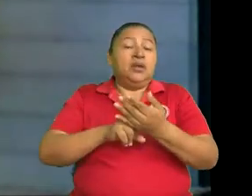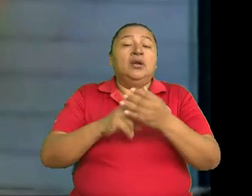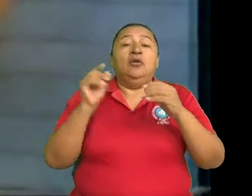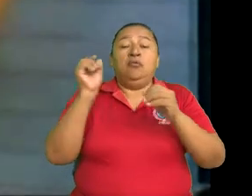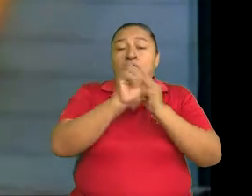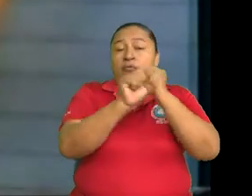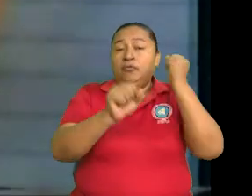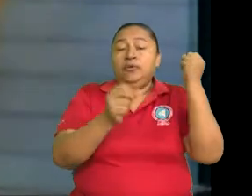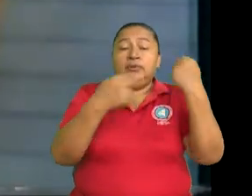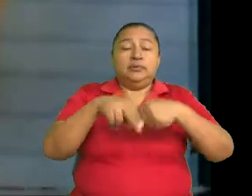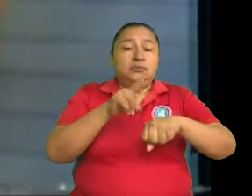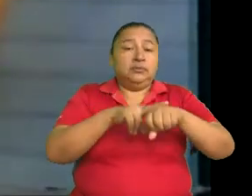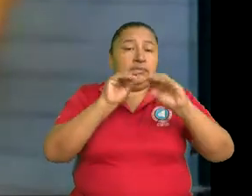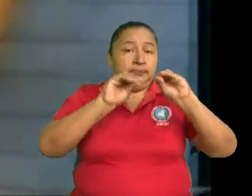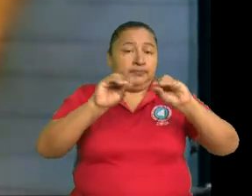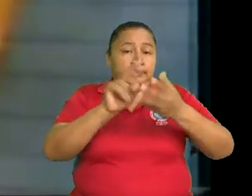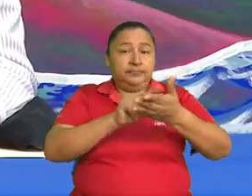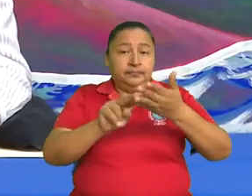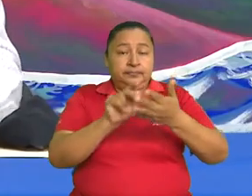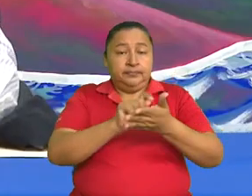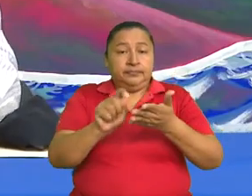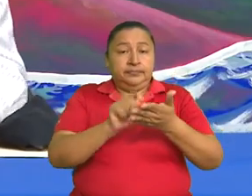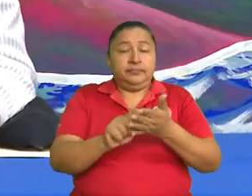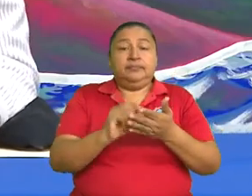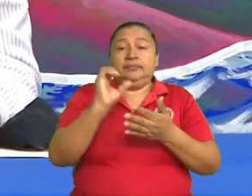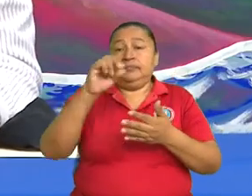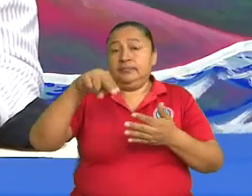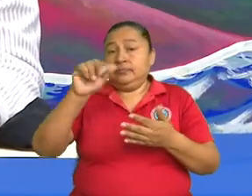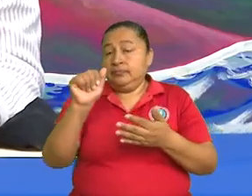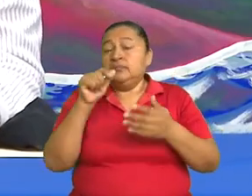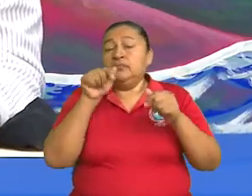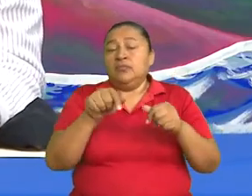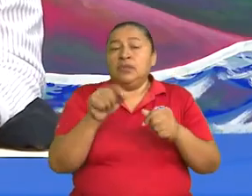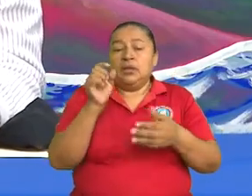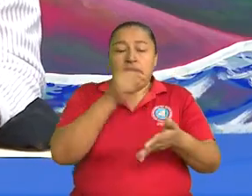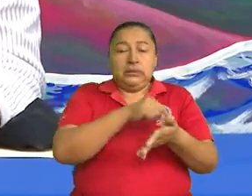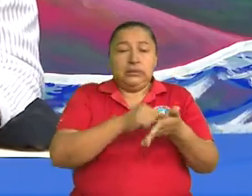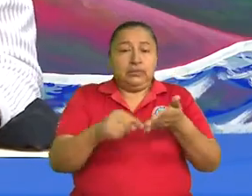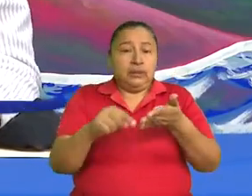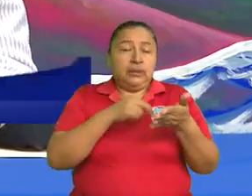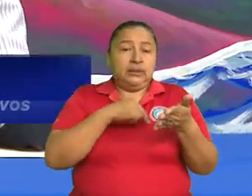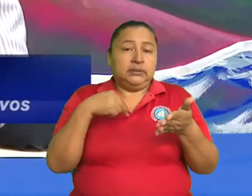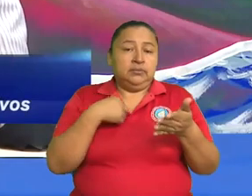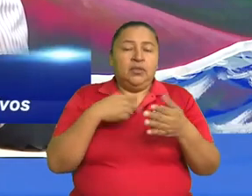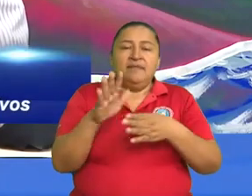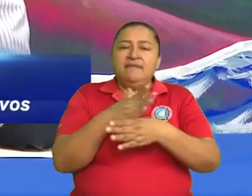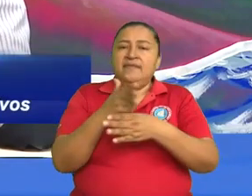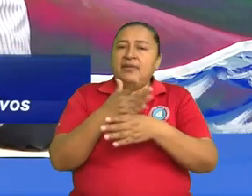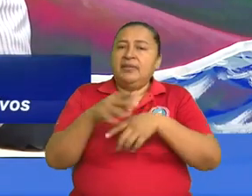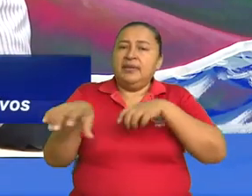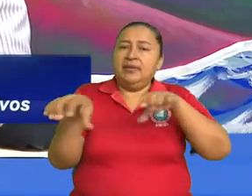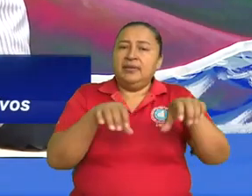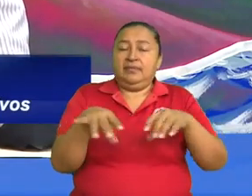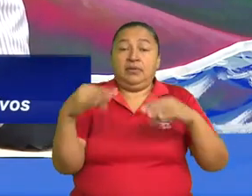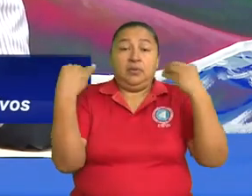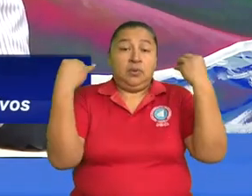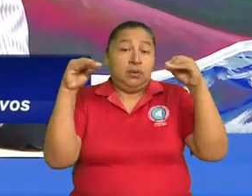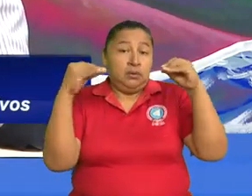de Alfabetización. Es una semana en que realizamos una serie de actividades